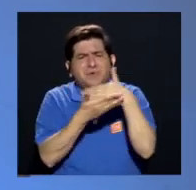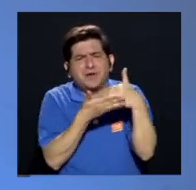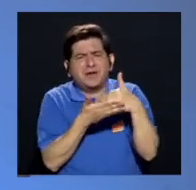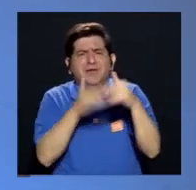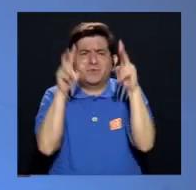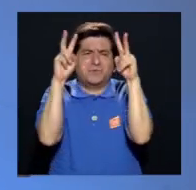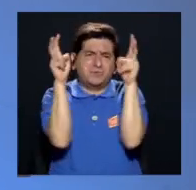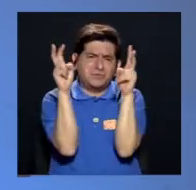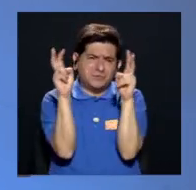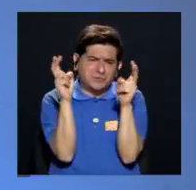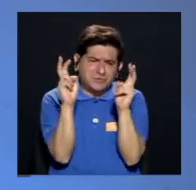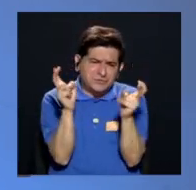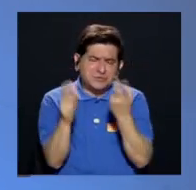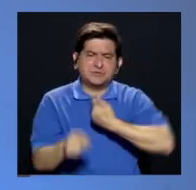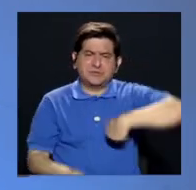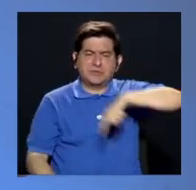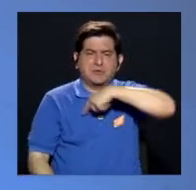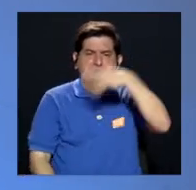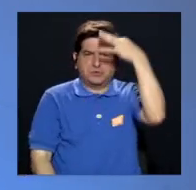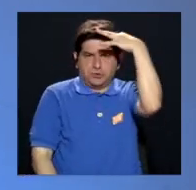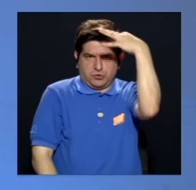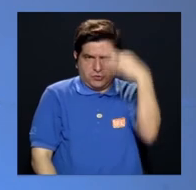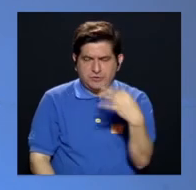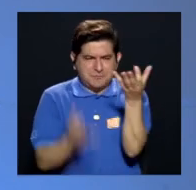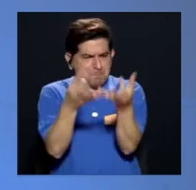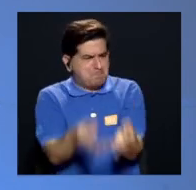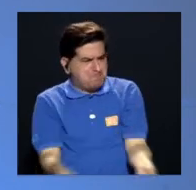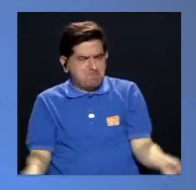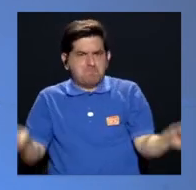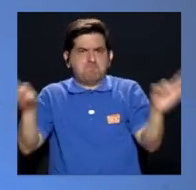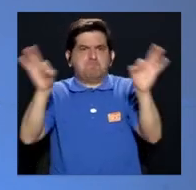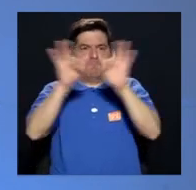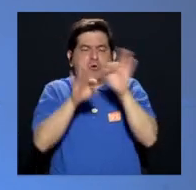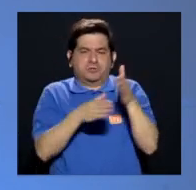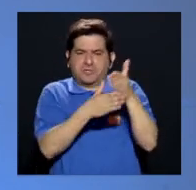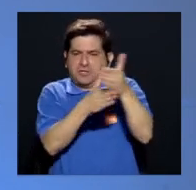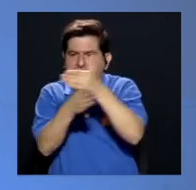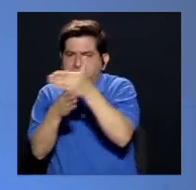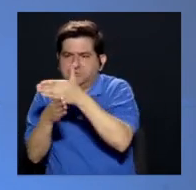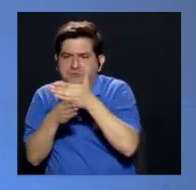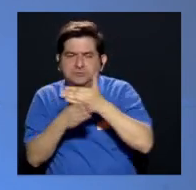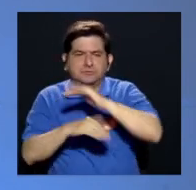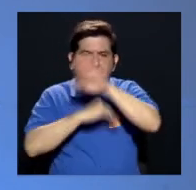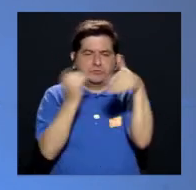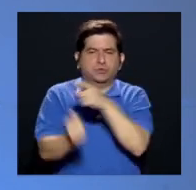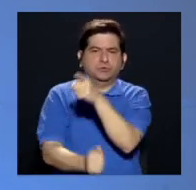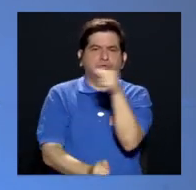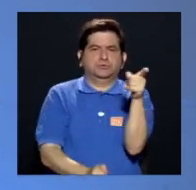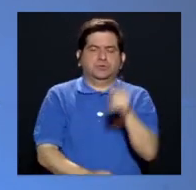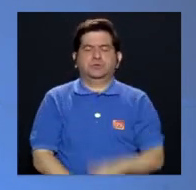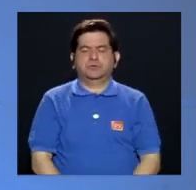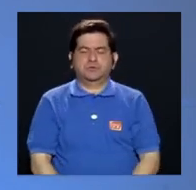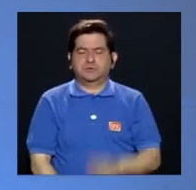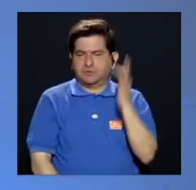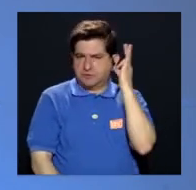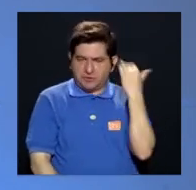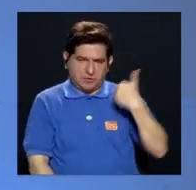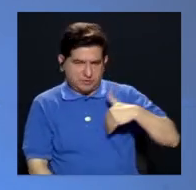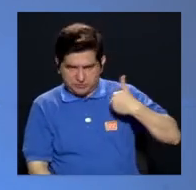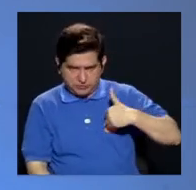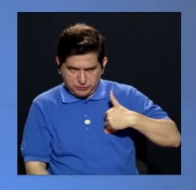los temas que consideramos relevantes de compartir con ustedes, señoras y